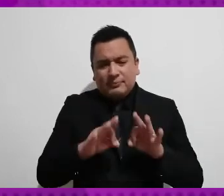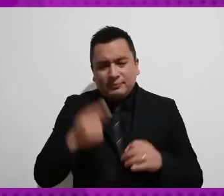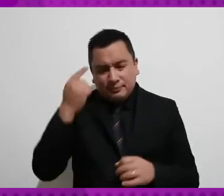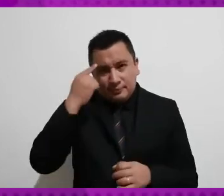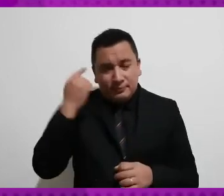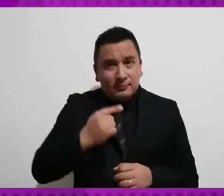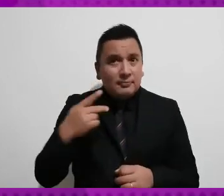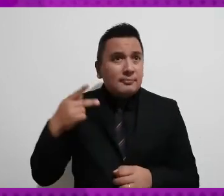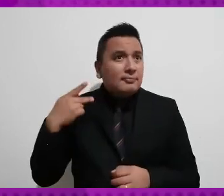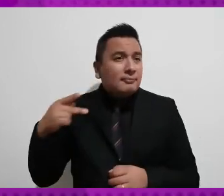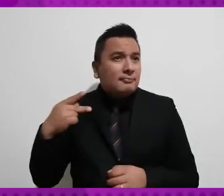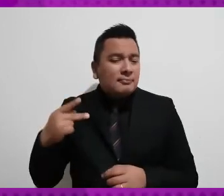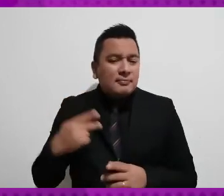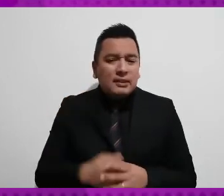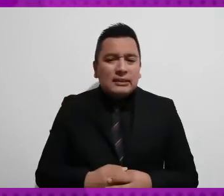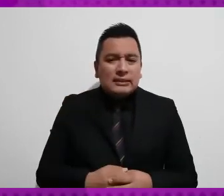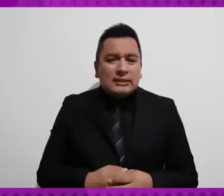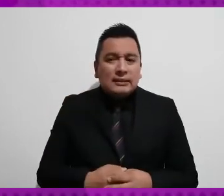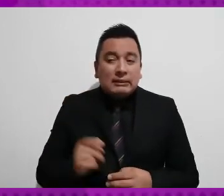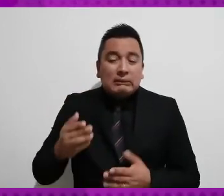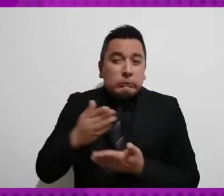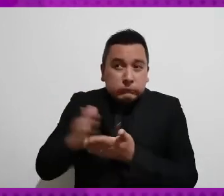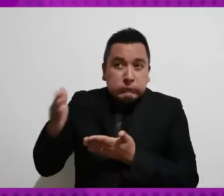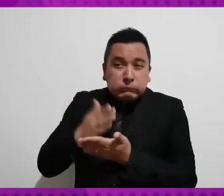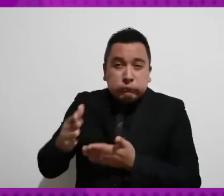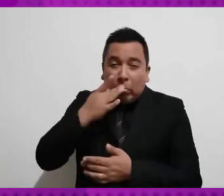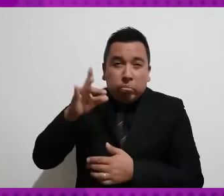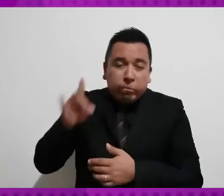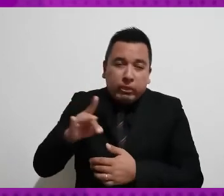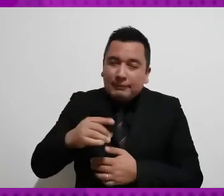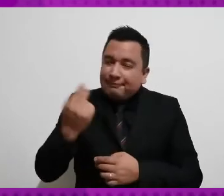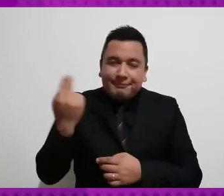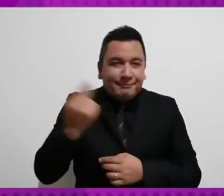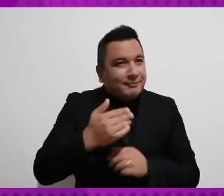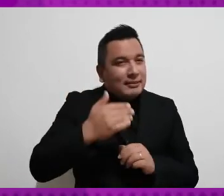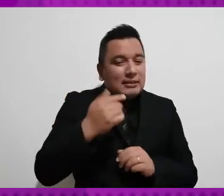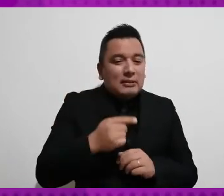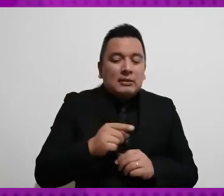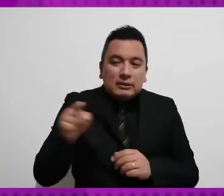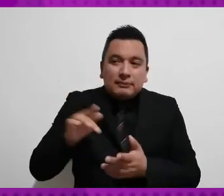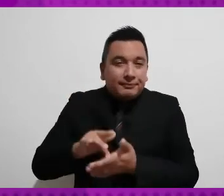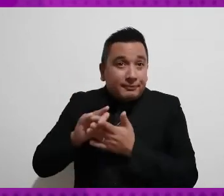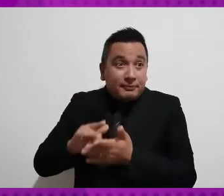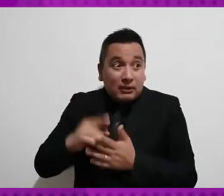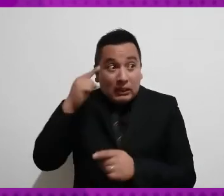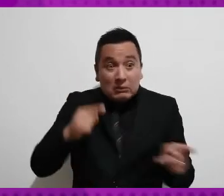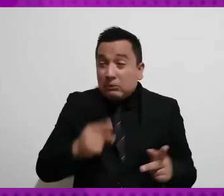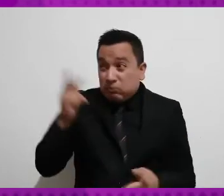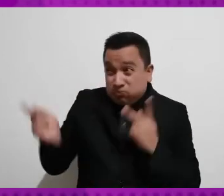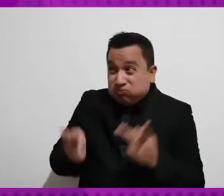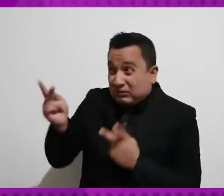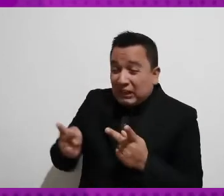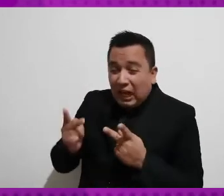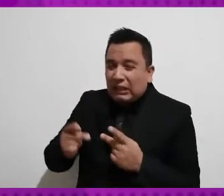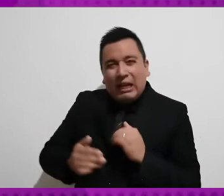esas prácticas y que las personas que pertenecen a la comunidad LGBTIQ tengan la confianza de que desde que ellas